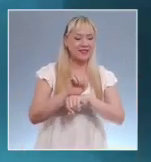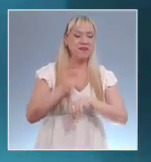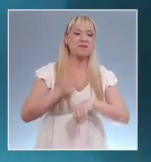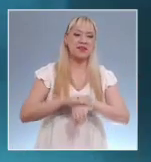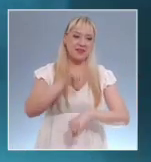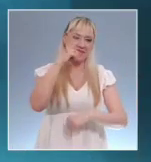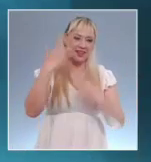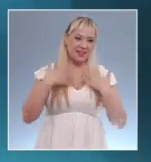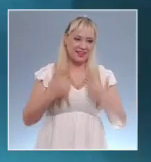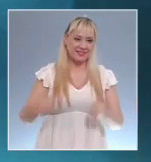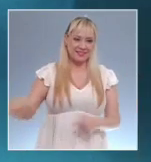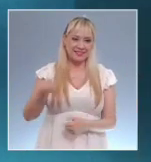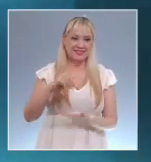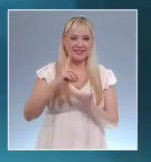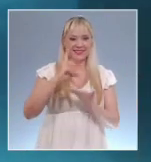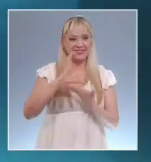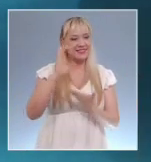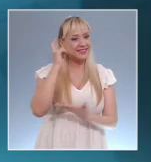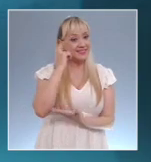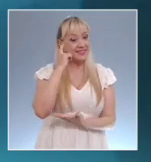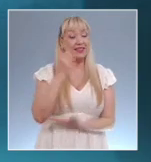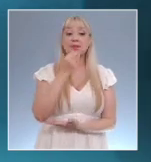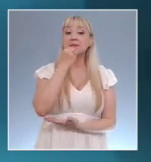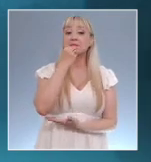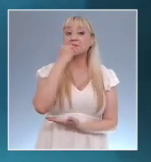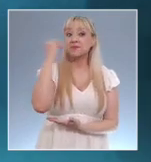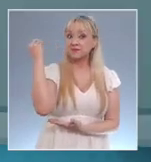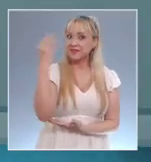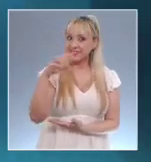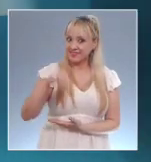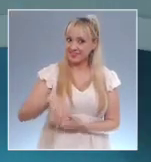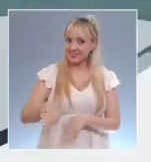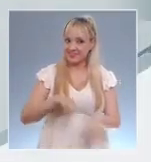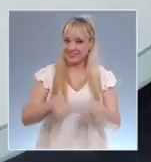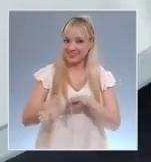Poder Judicial de la Federación, Óscar González.